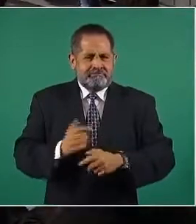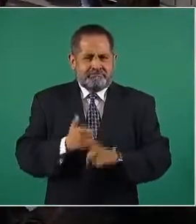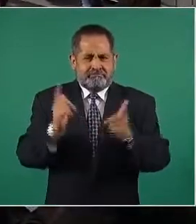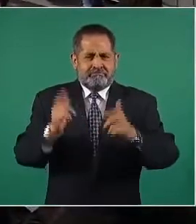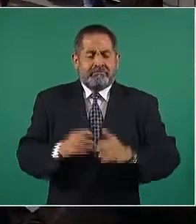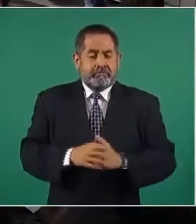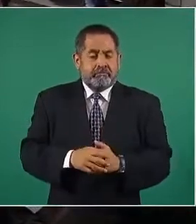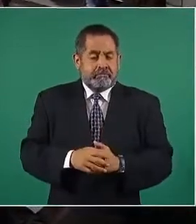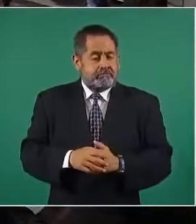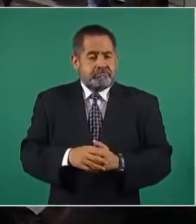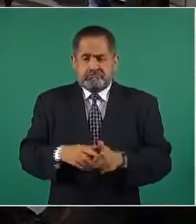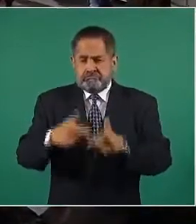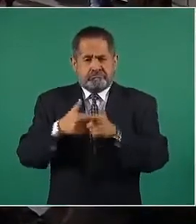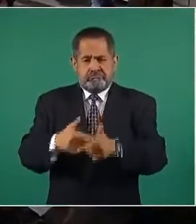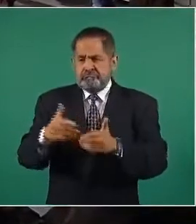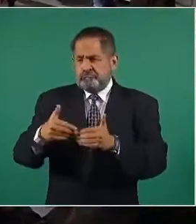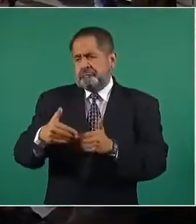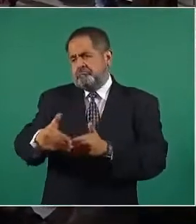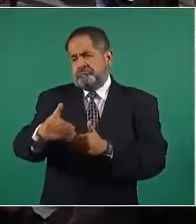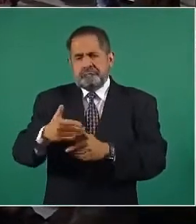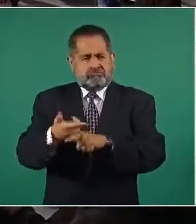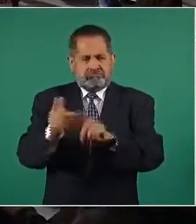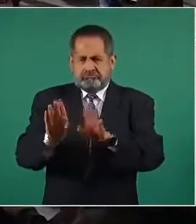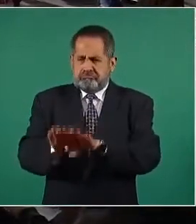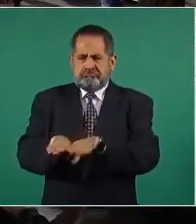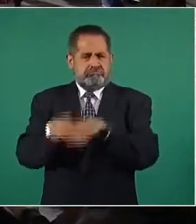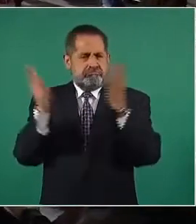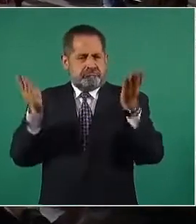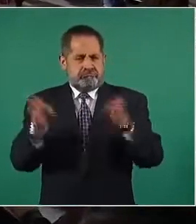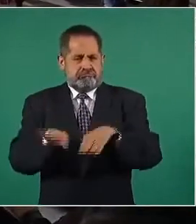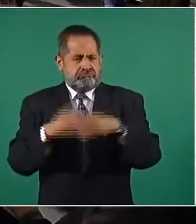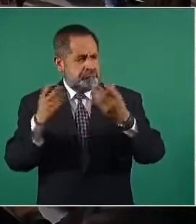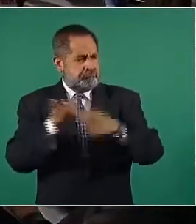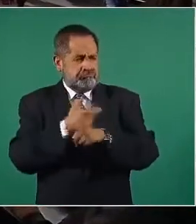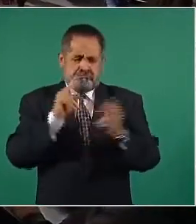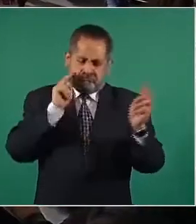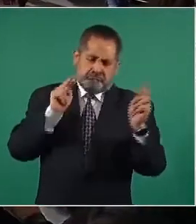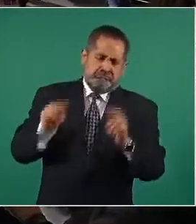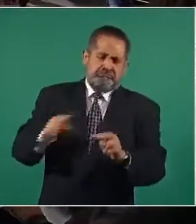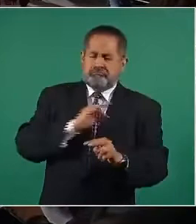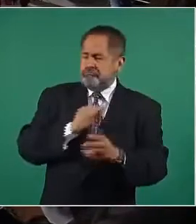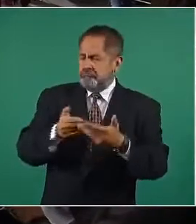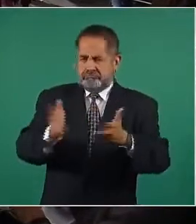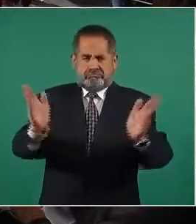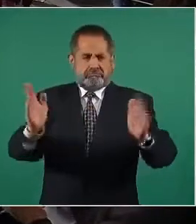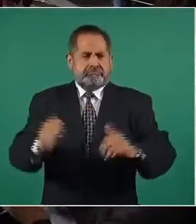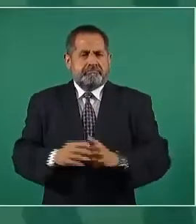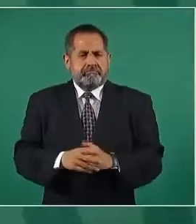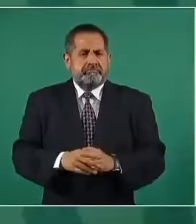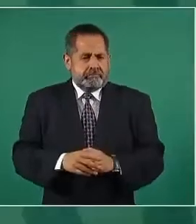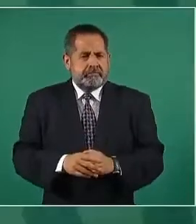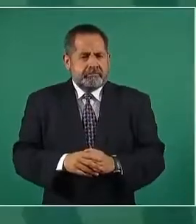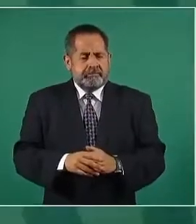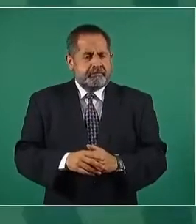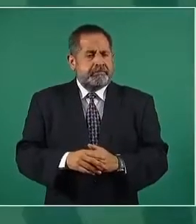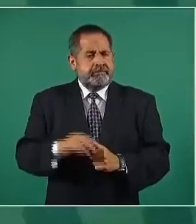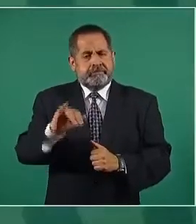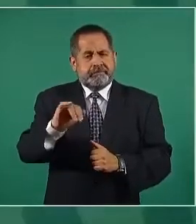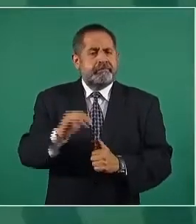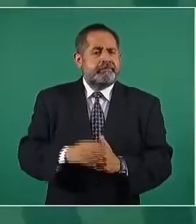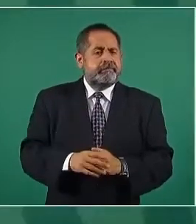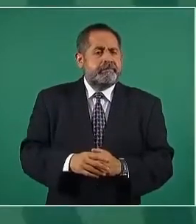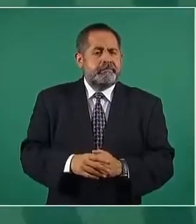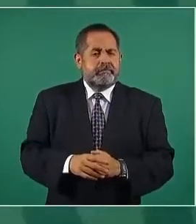y se van a abrir todos los archivos. Vamos a